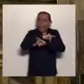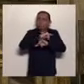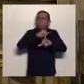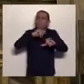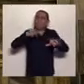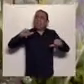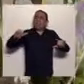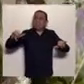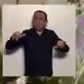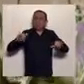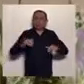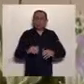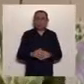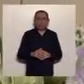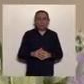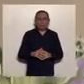proclamamos tu